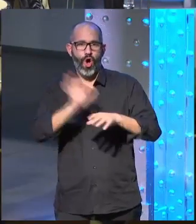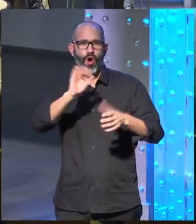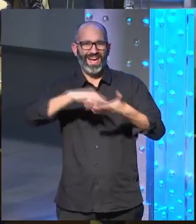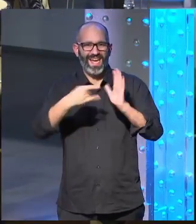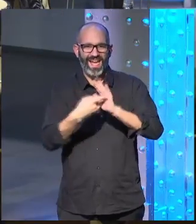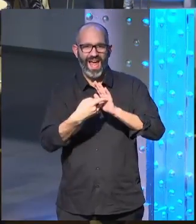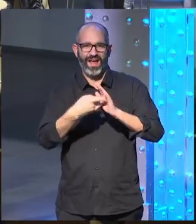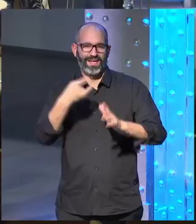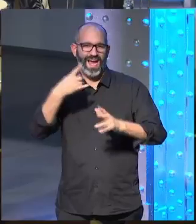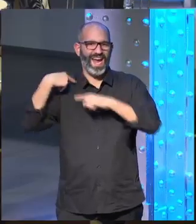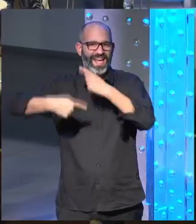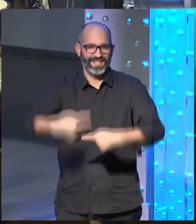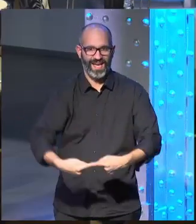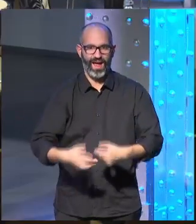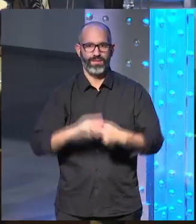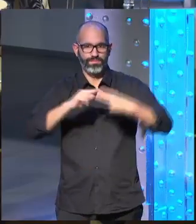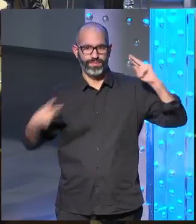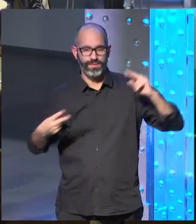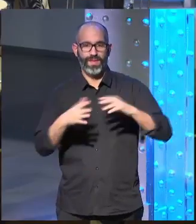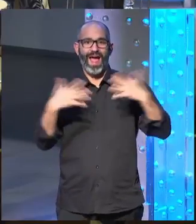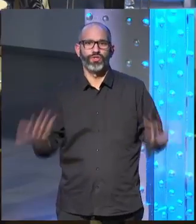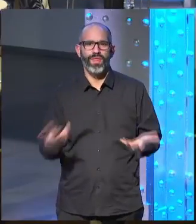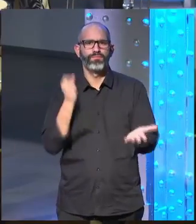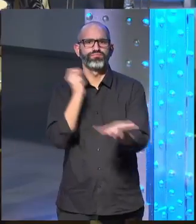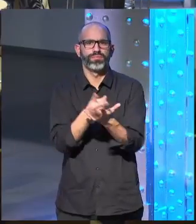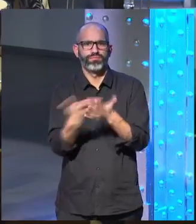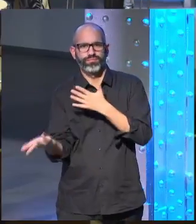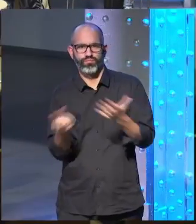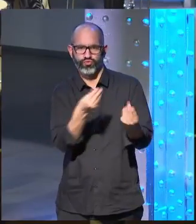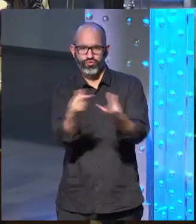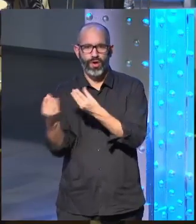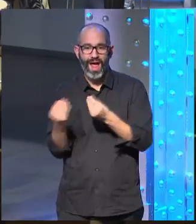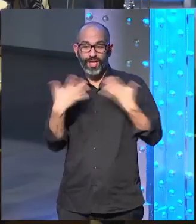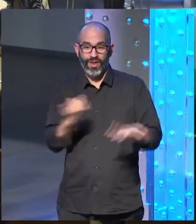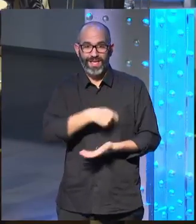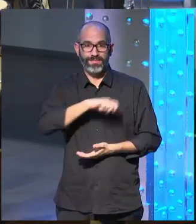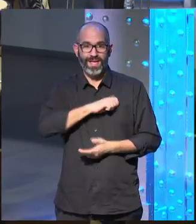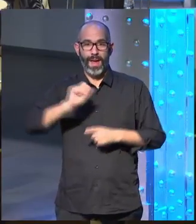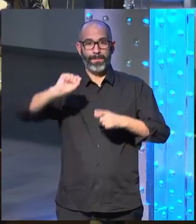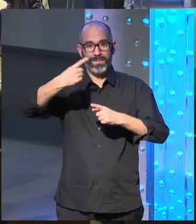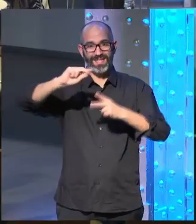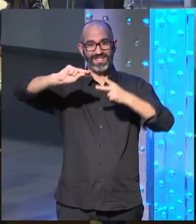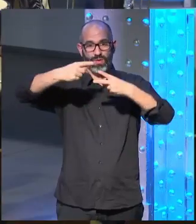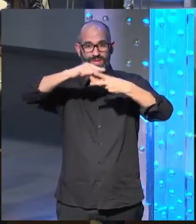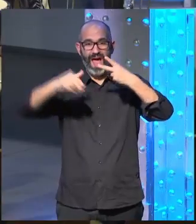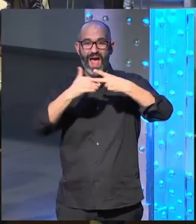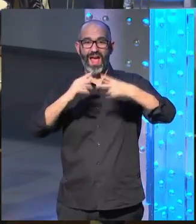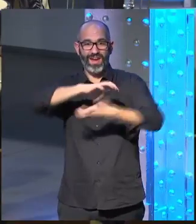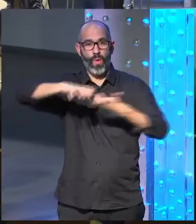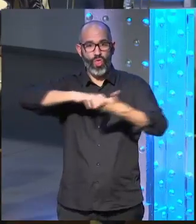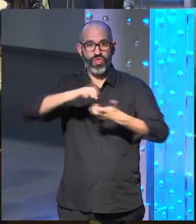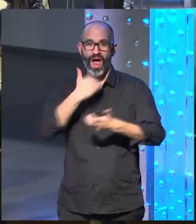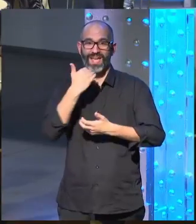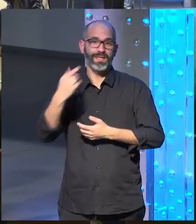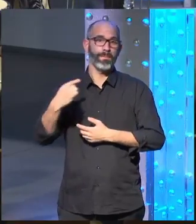mezclan muchas cosas, ¿no? Y grandes retos. Entonces el planteamiento que se hace es, España, que somos un país es donde la primera y la segunda casi la perdimos, o nos llegó